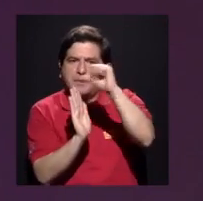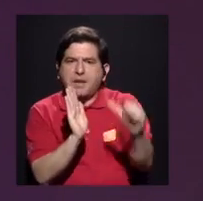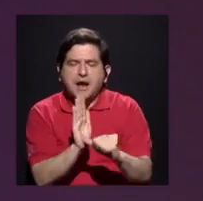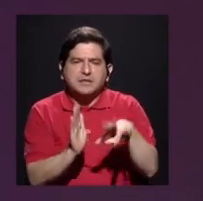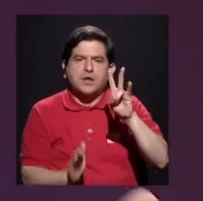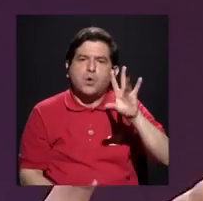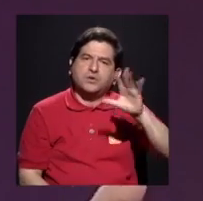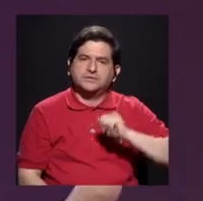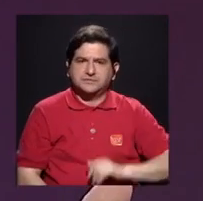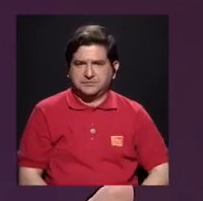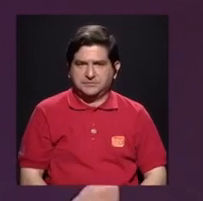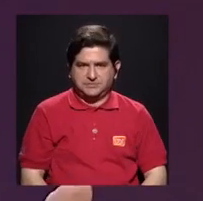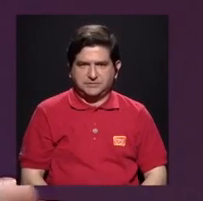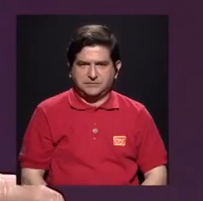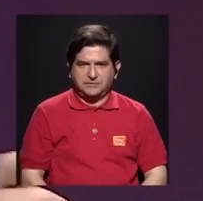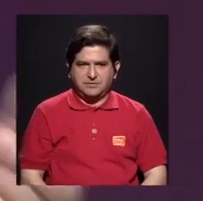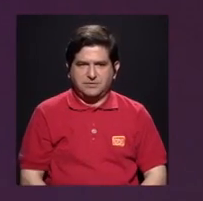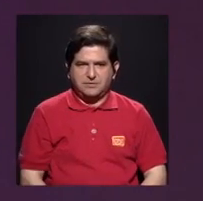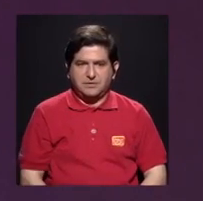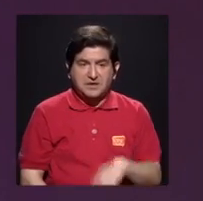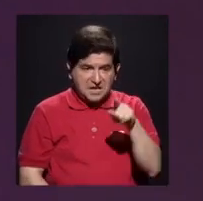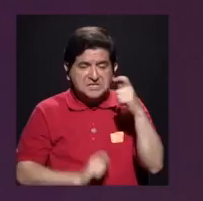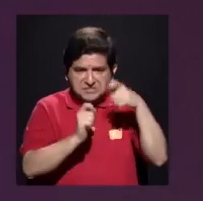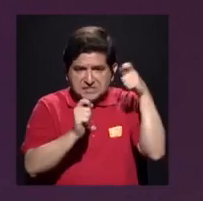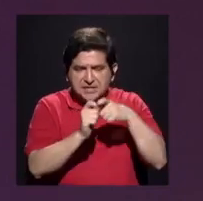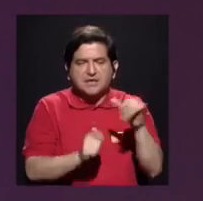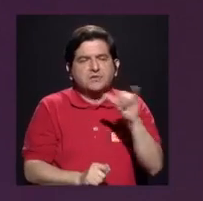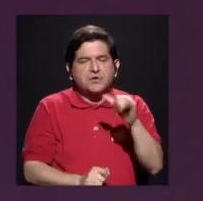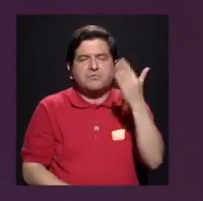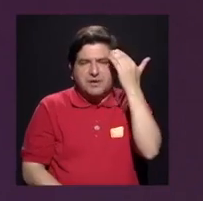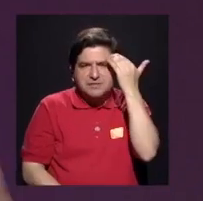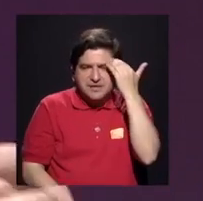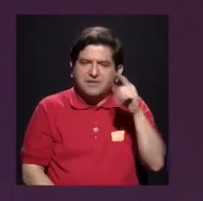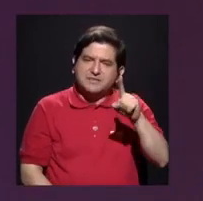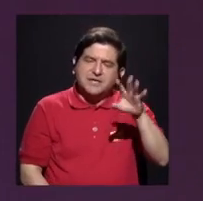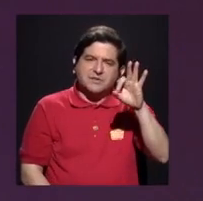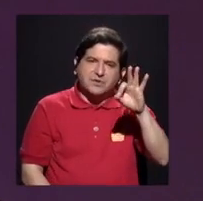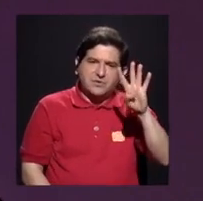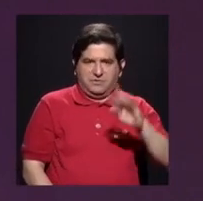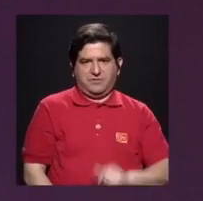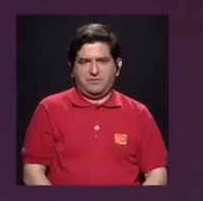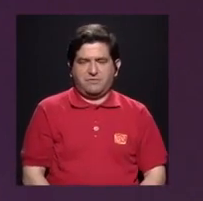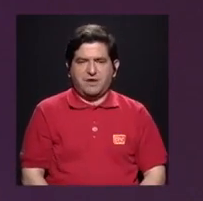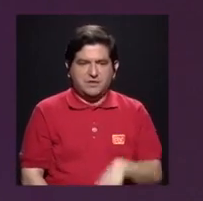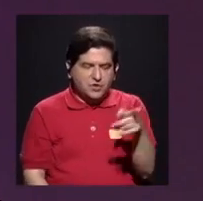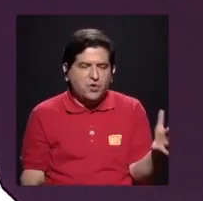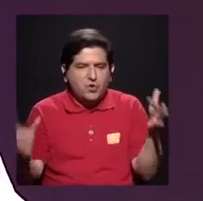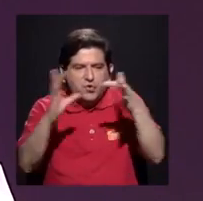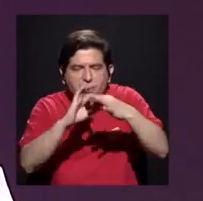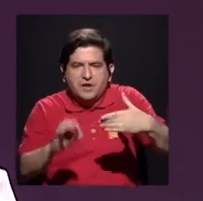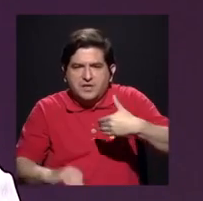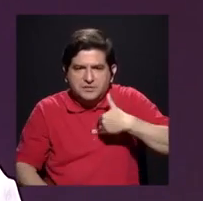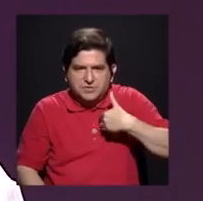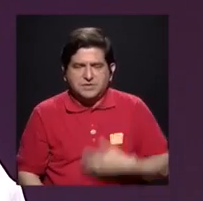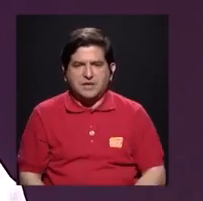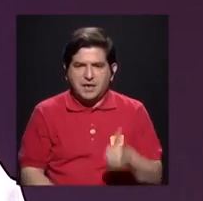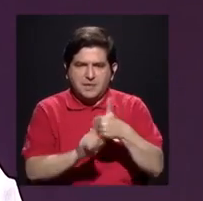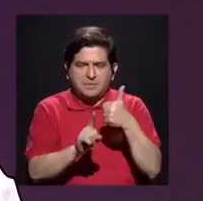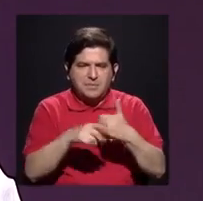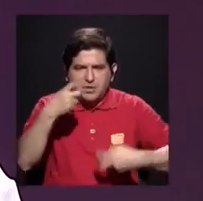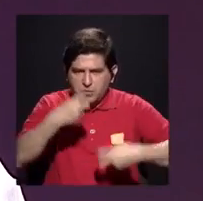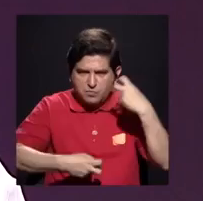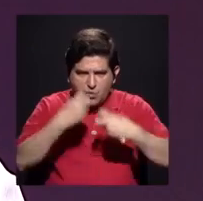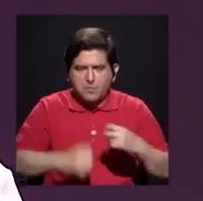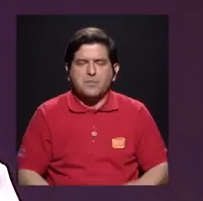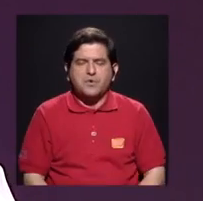75 básicamente el 75 sabemos que también el 194 por porque se relaciona con el mismo problema de la